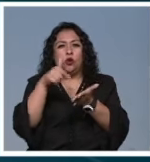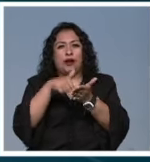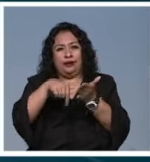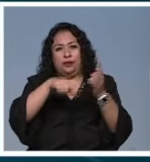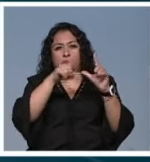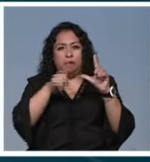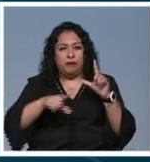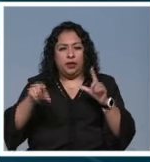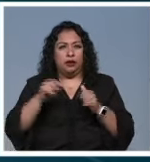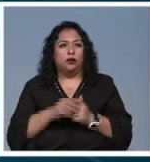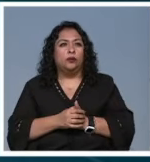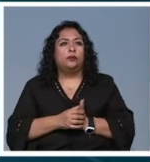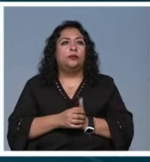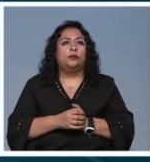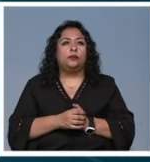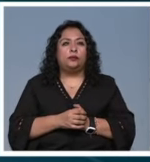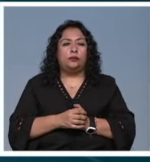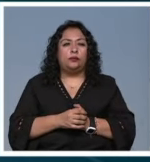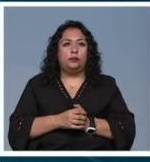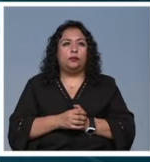mexicanas.